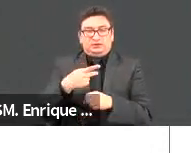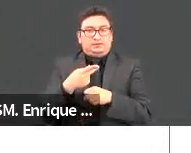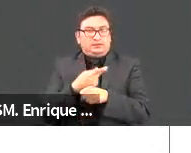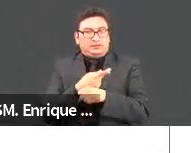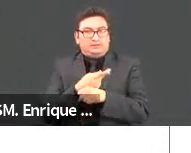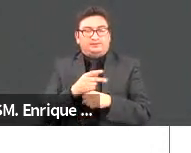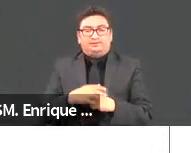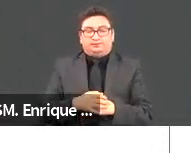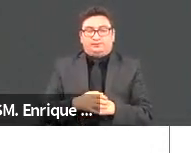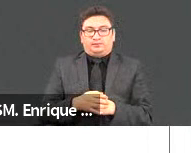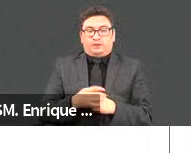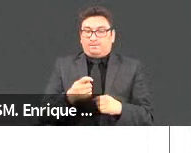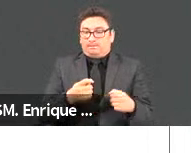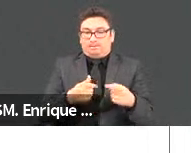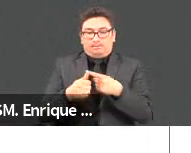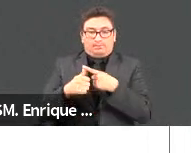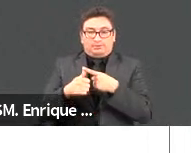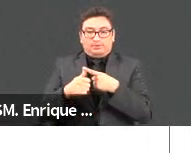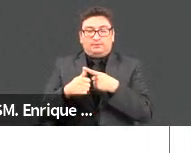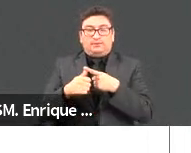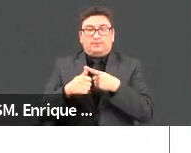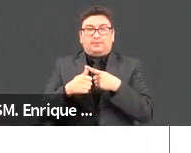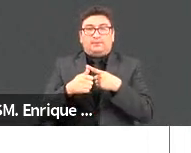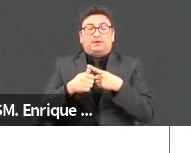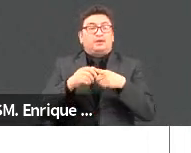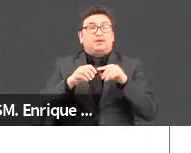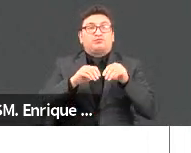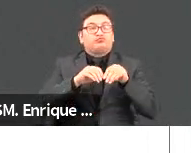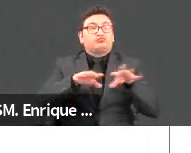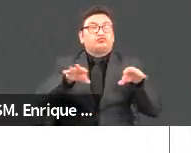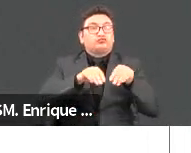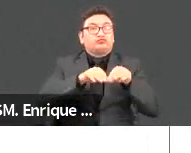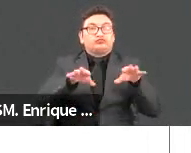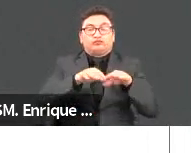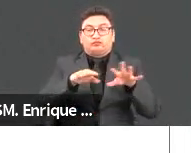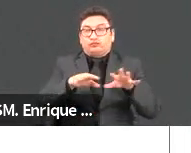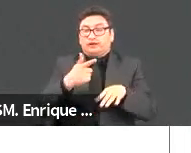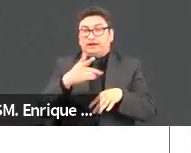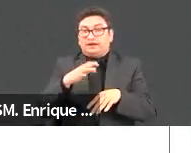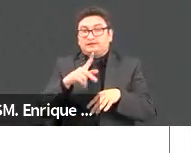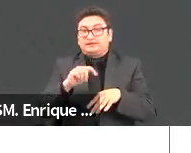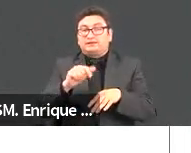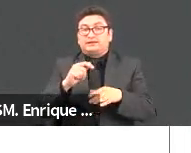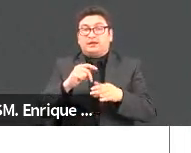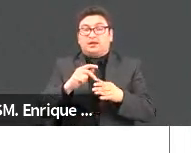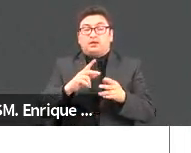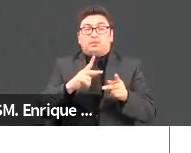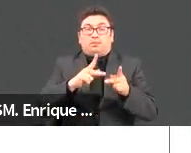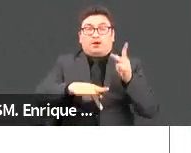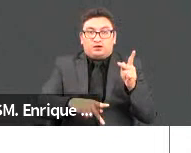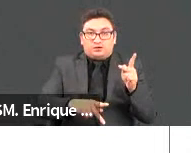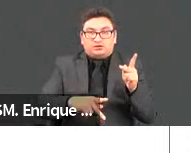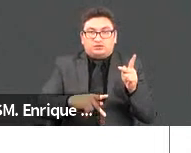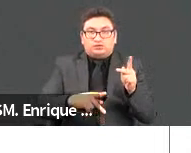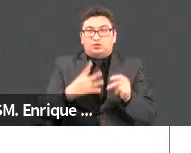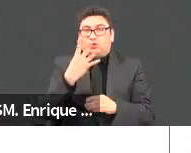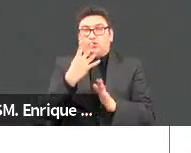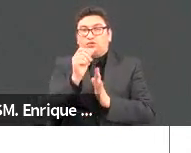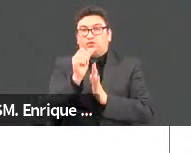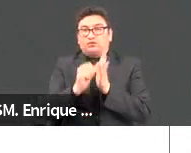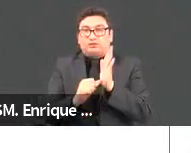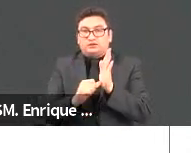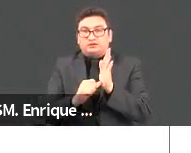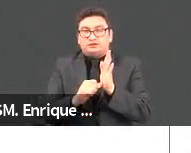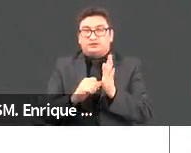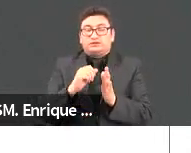la primer suspensión editorial de la Gaceta, ¿sí? La cual duró 4 meses.